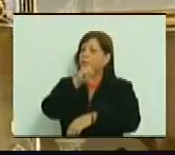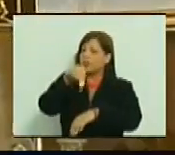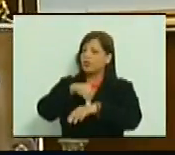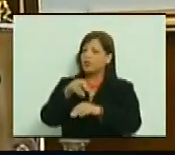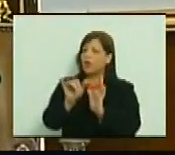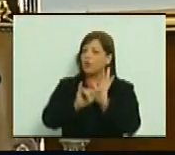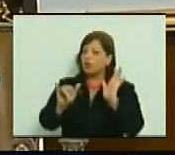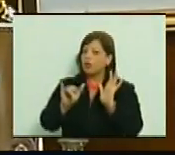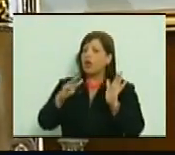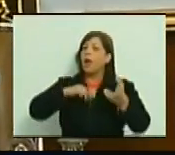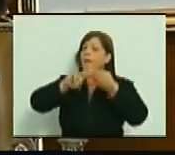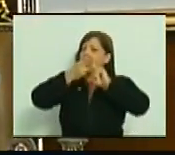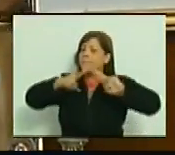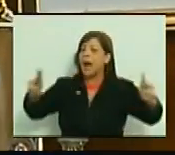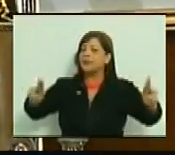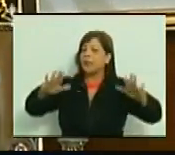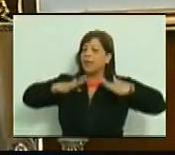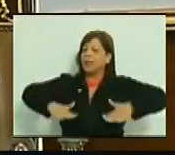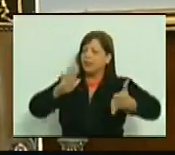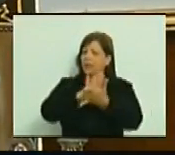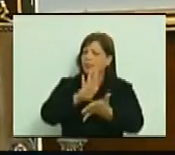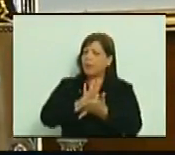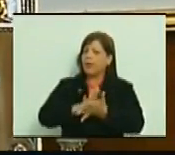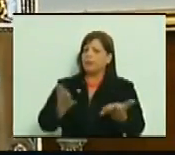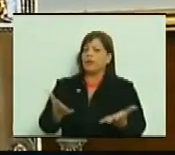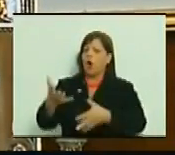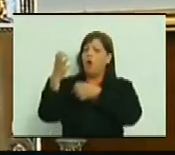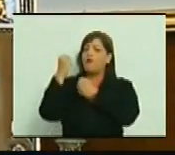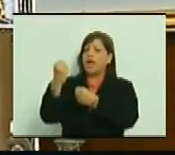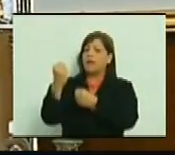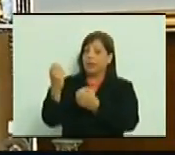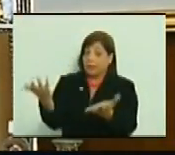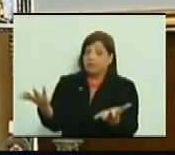Constituyente en materia de paz y en materia de estabilidad y en materia de confianza.